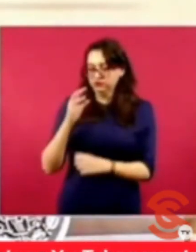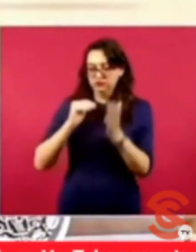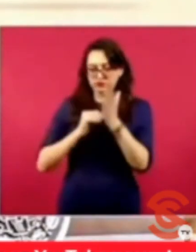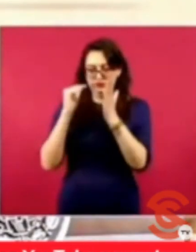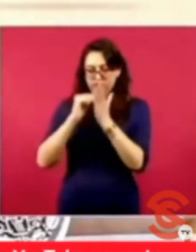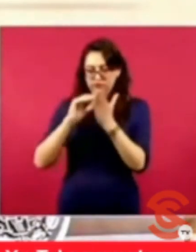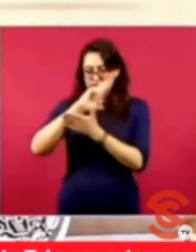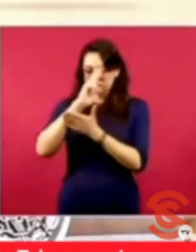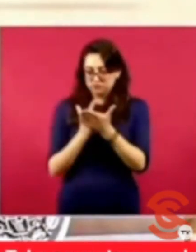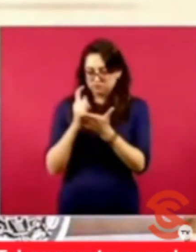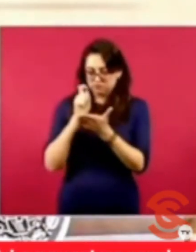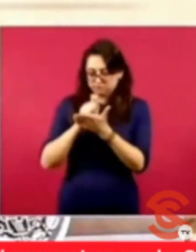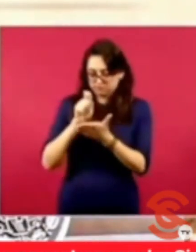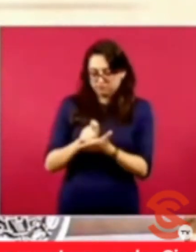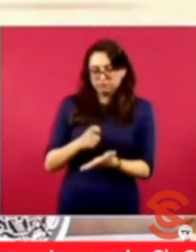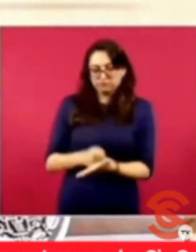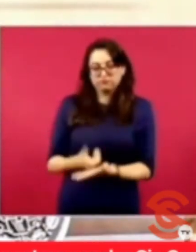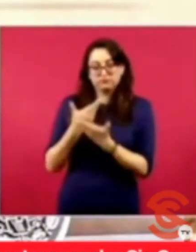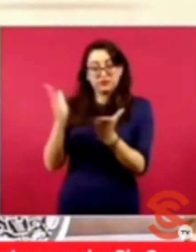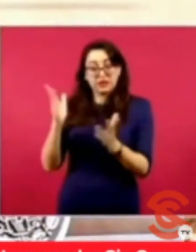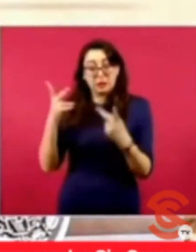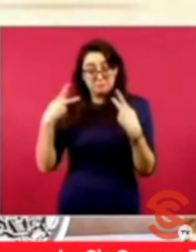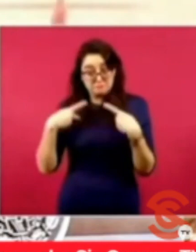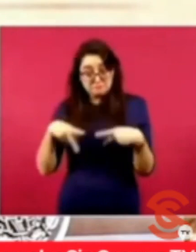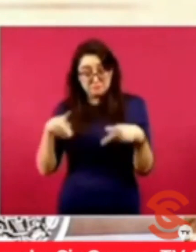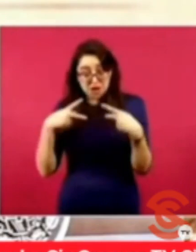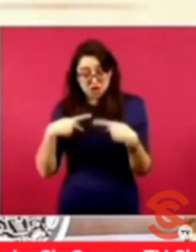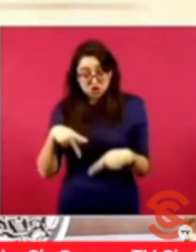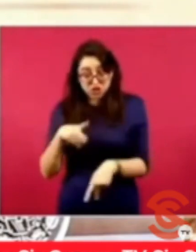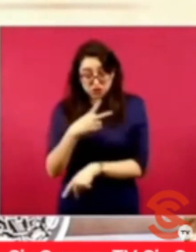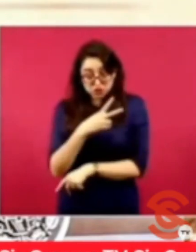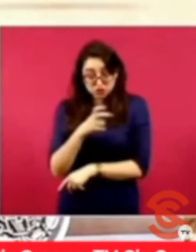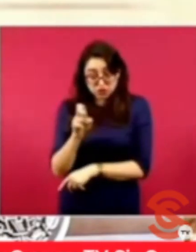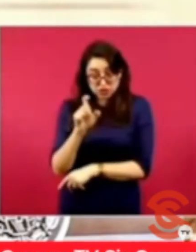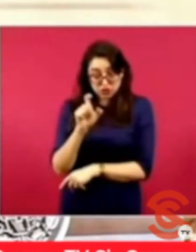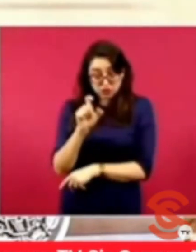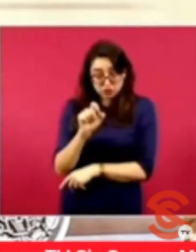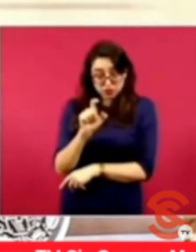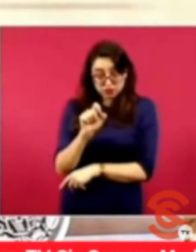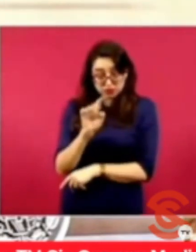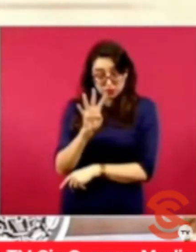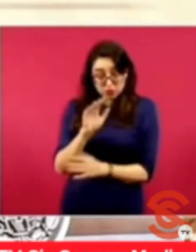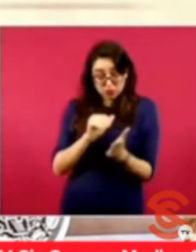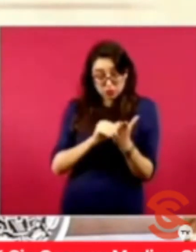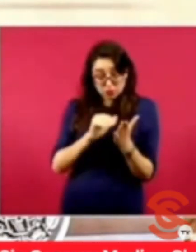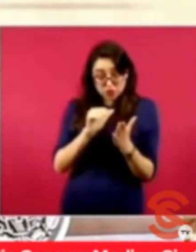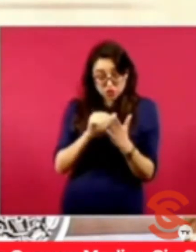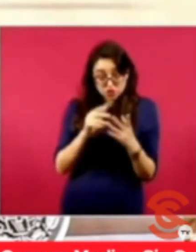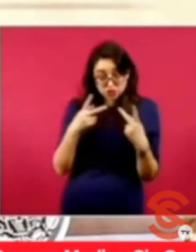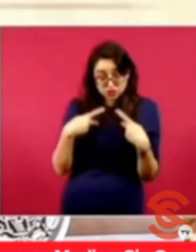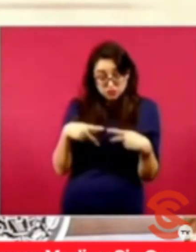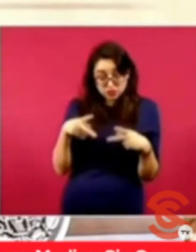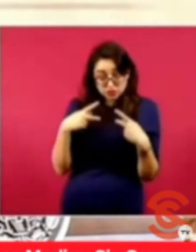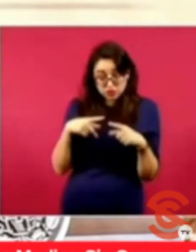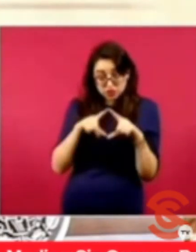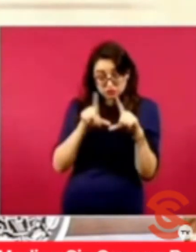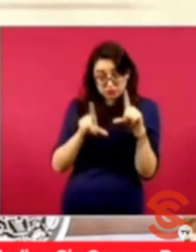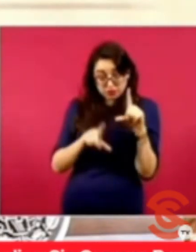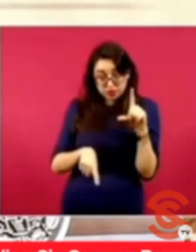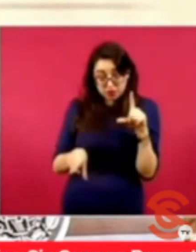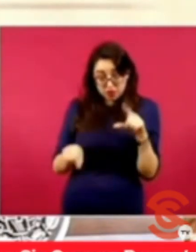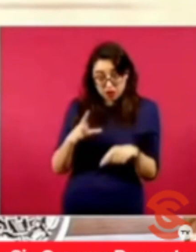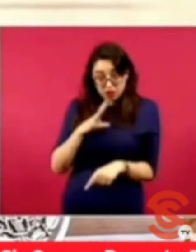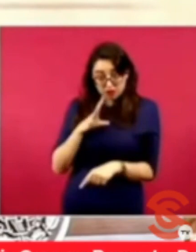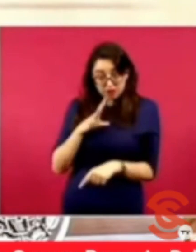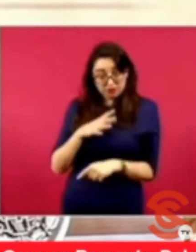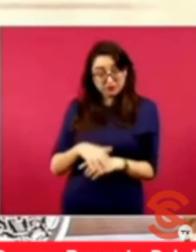recetas. No hay 224 millones de personas en México, no hay 224 millones de derechohabientes en el Seguro